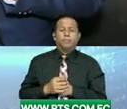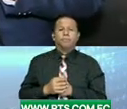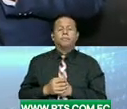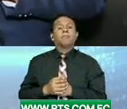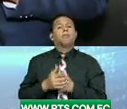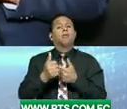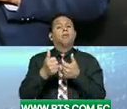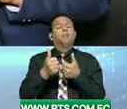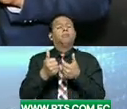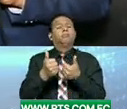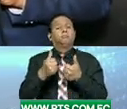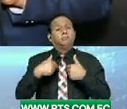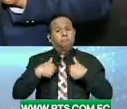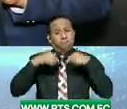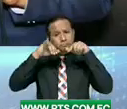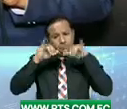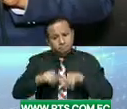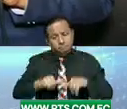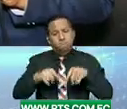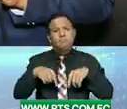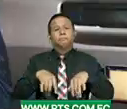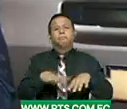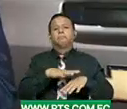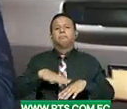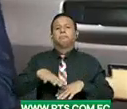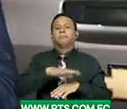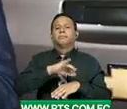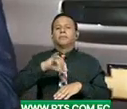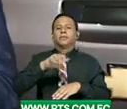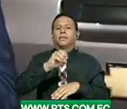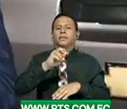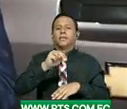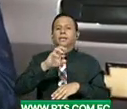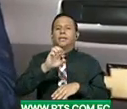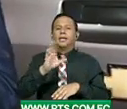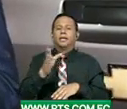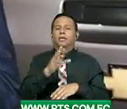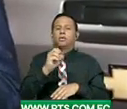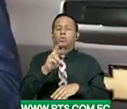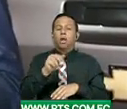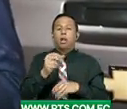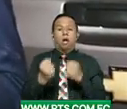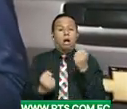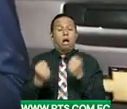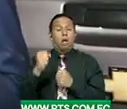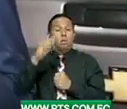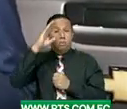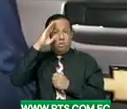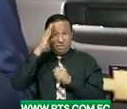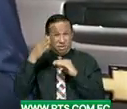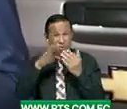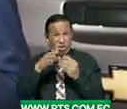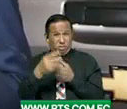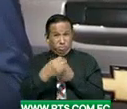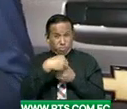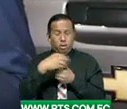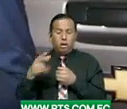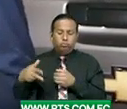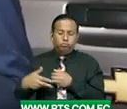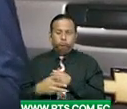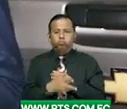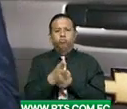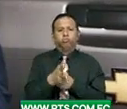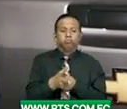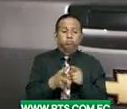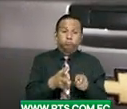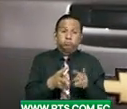Así es, Adriana, continuamos acá en la cooperativa Janeth Toral 2, donde ya ha llegado el vehículo de medicina legal. En pocos minutos harán el levantamiento del cadáver del